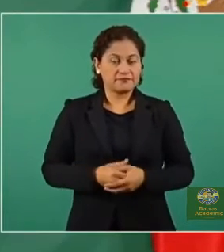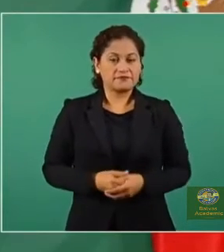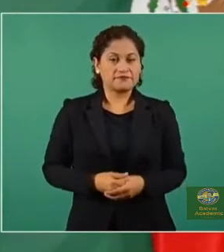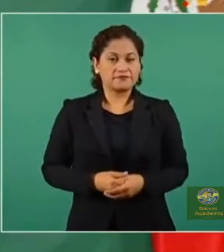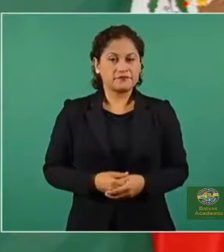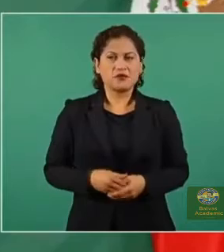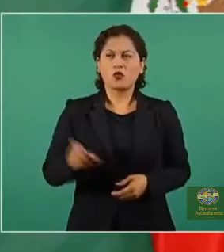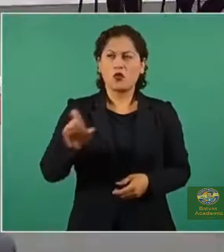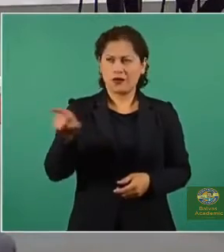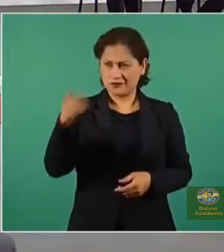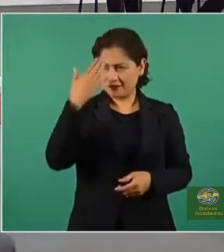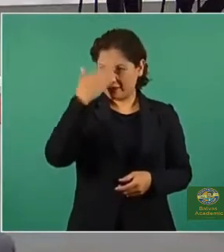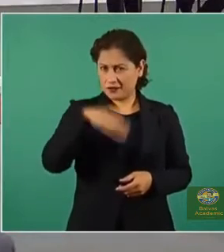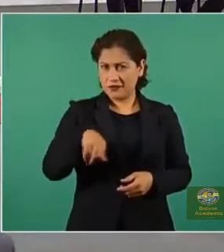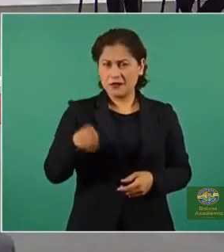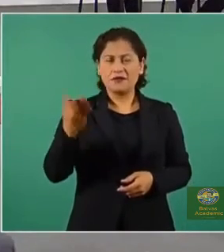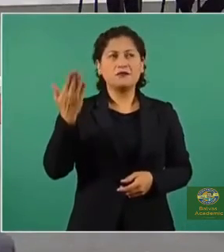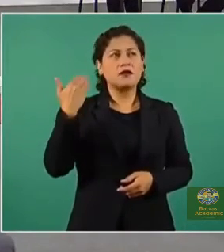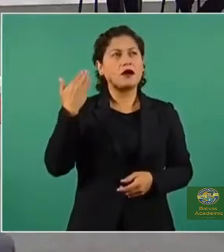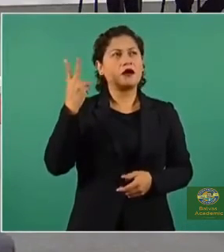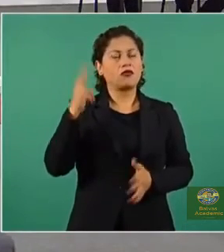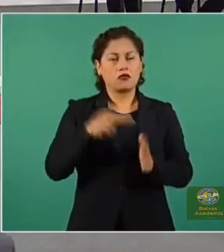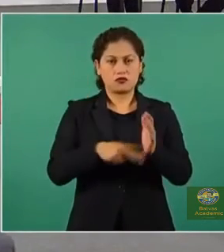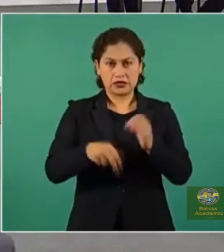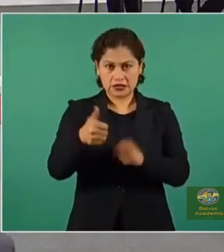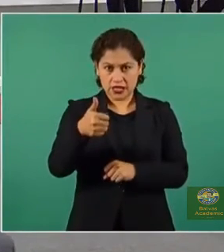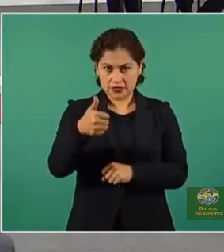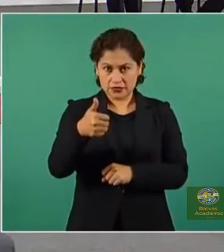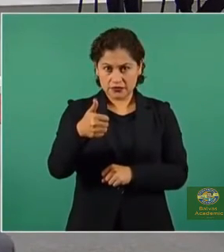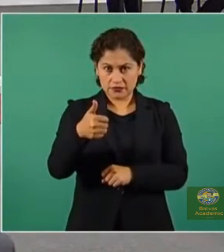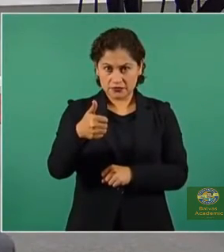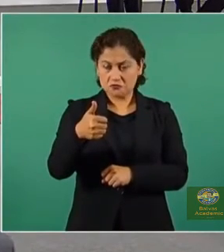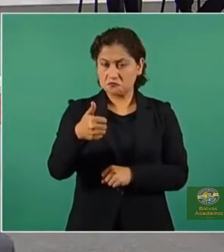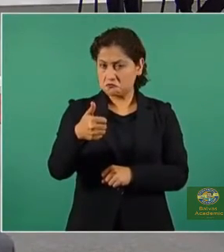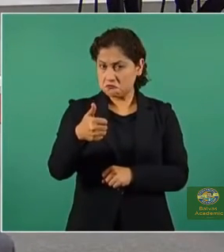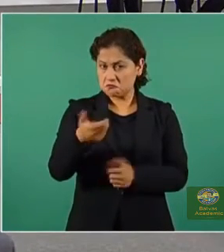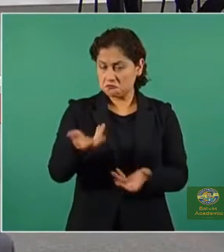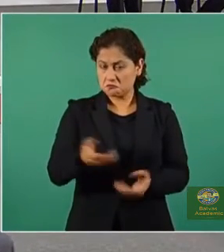¿Cuándo fue eso? Como en el 2006.